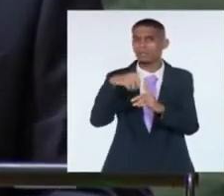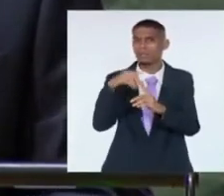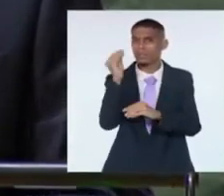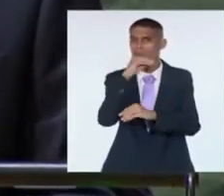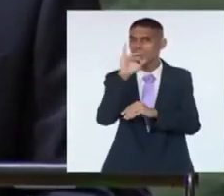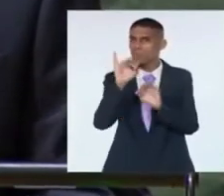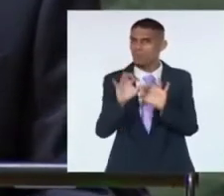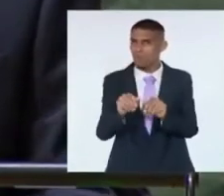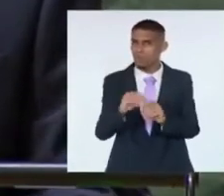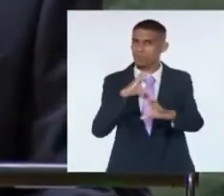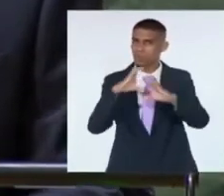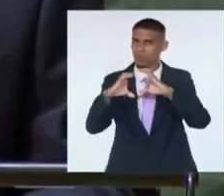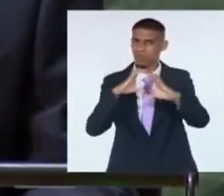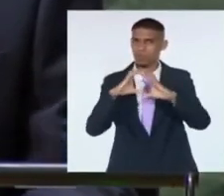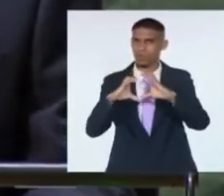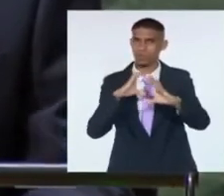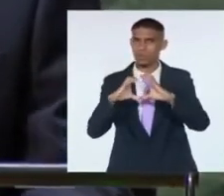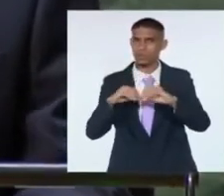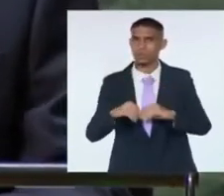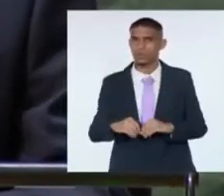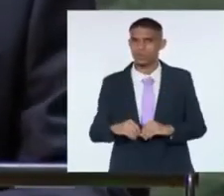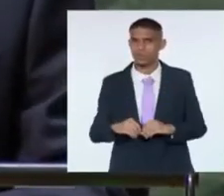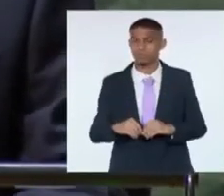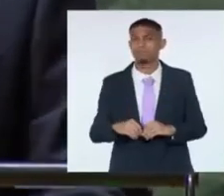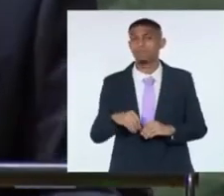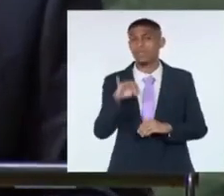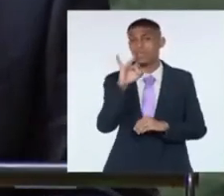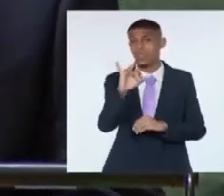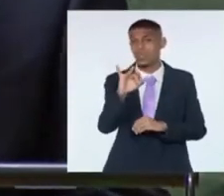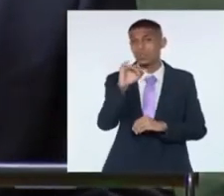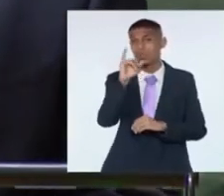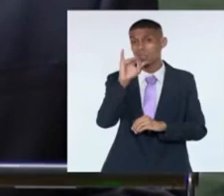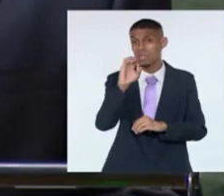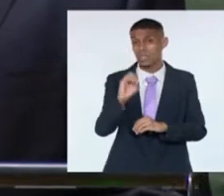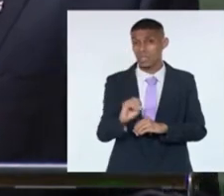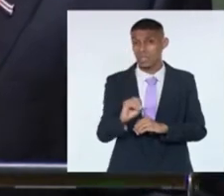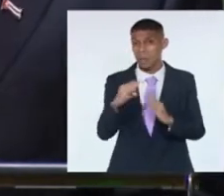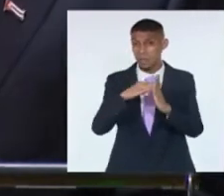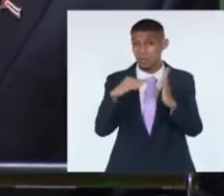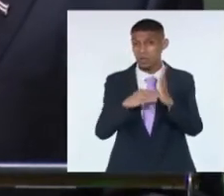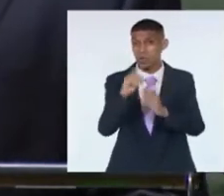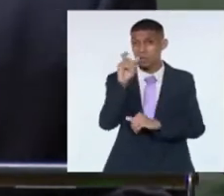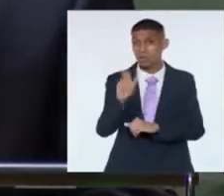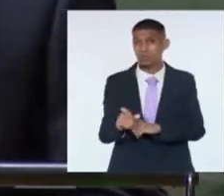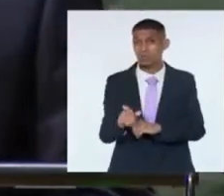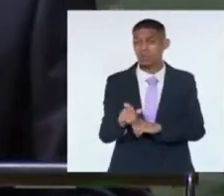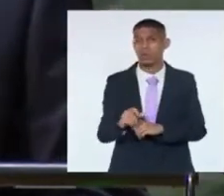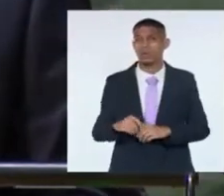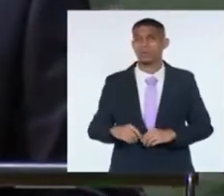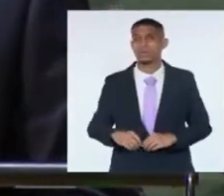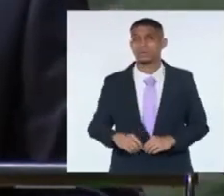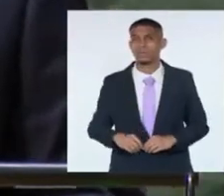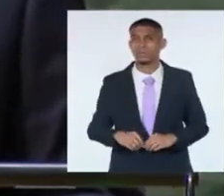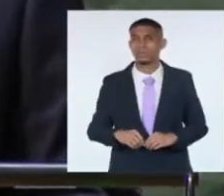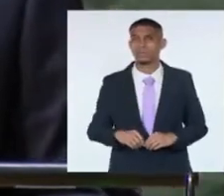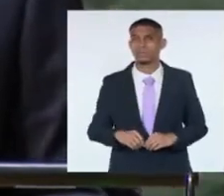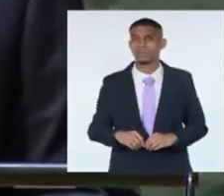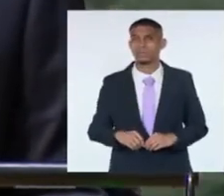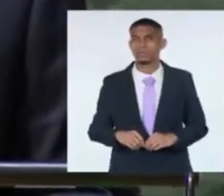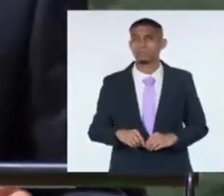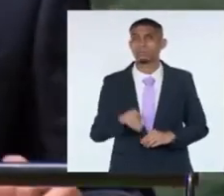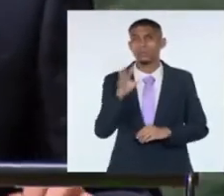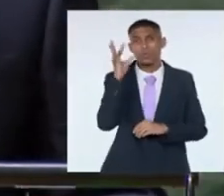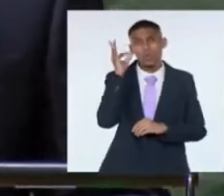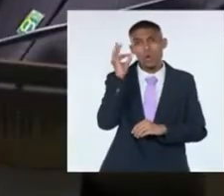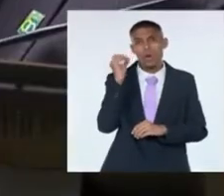y las comunicaciones más de 760 millones de personas dos terceras partes de ellas mujeres no